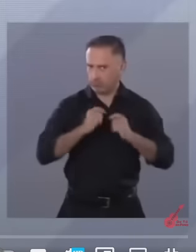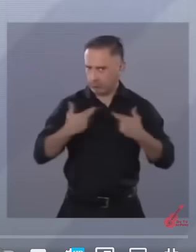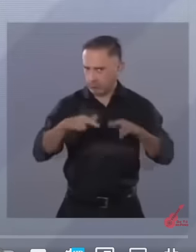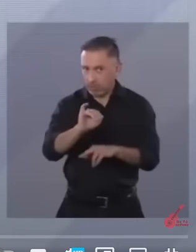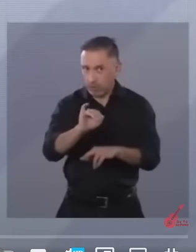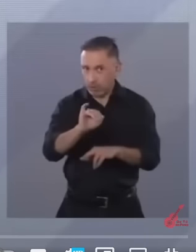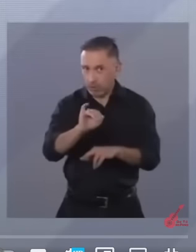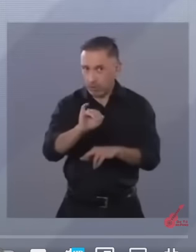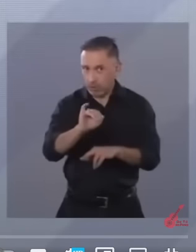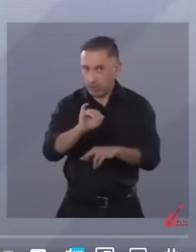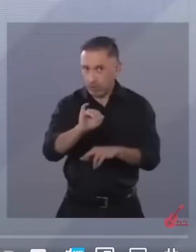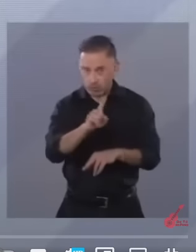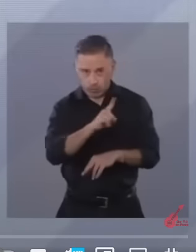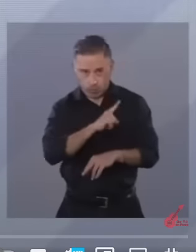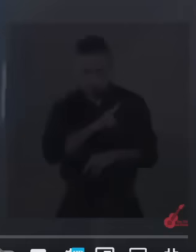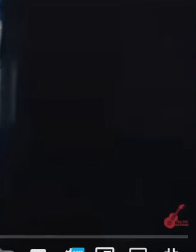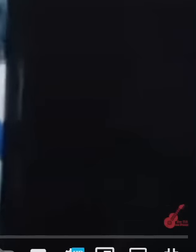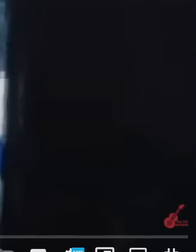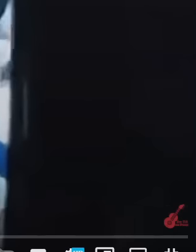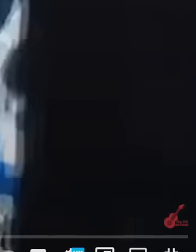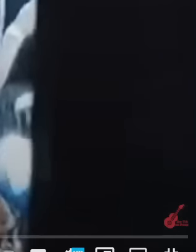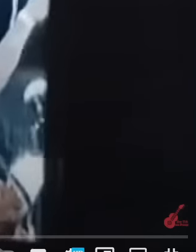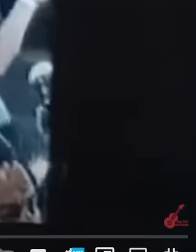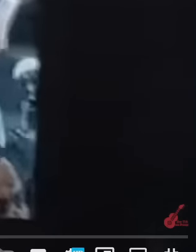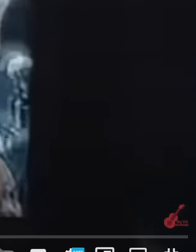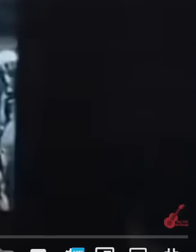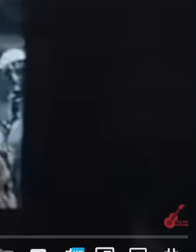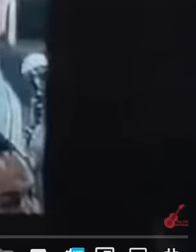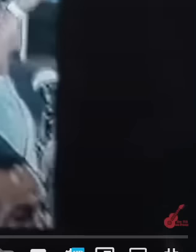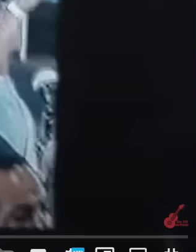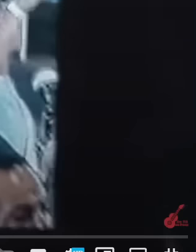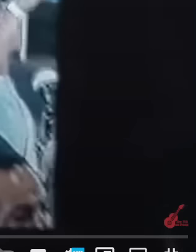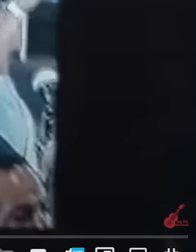Yo me voy a sentar.